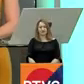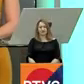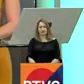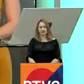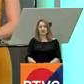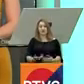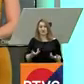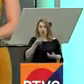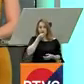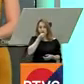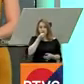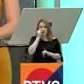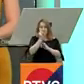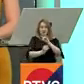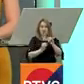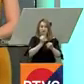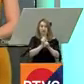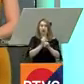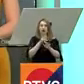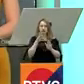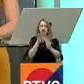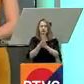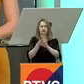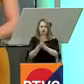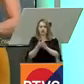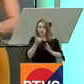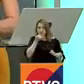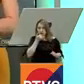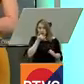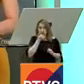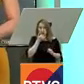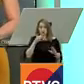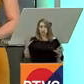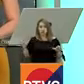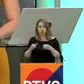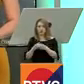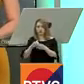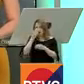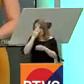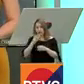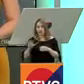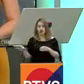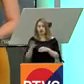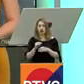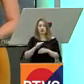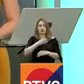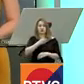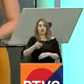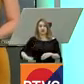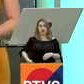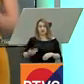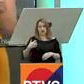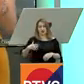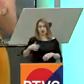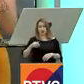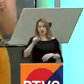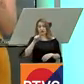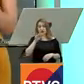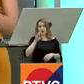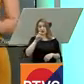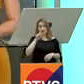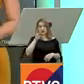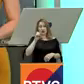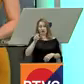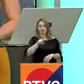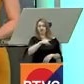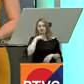de noticias internacionales les contamos que la coalición frente de todos el presidente argentino alberto fernández perdió la mayoría en el